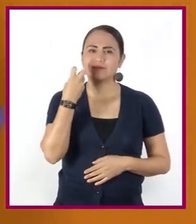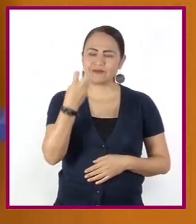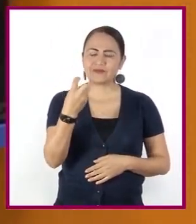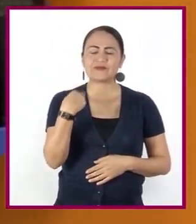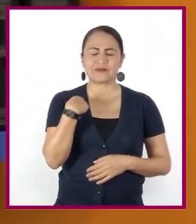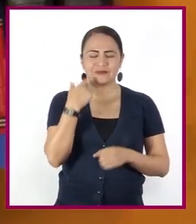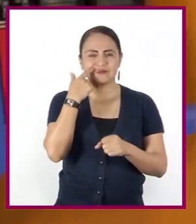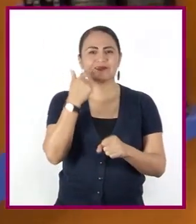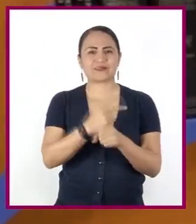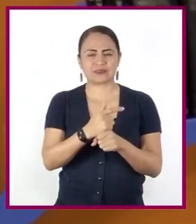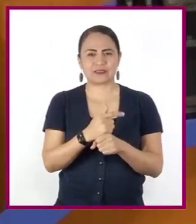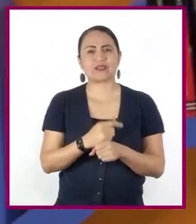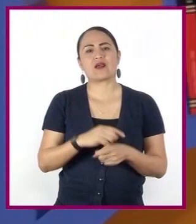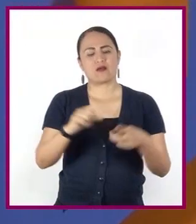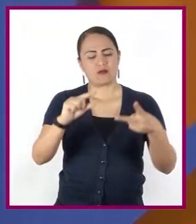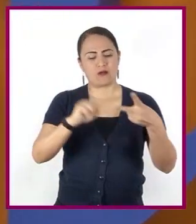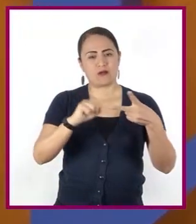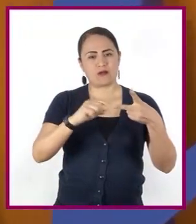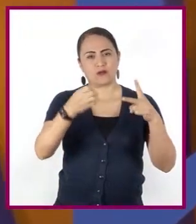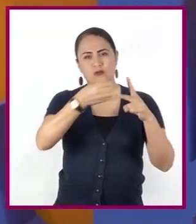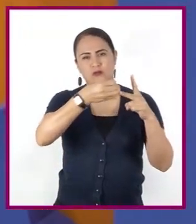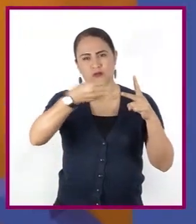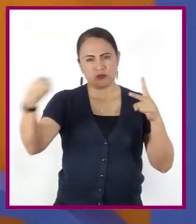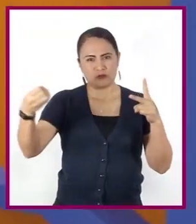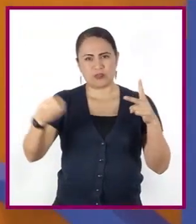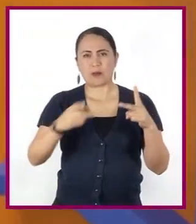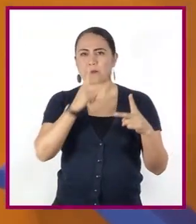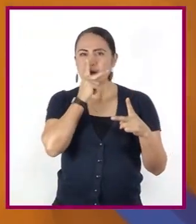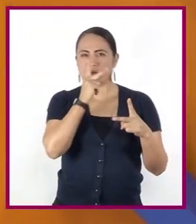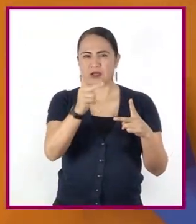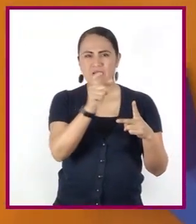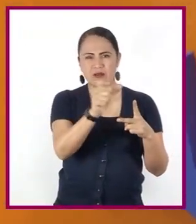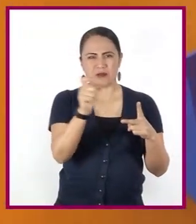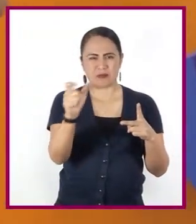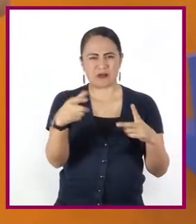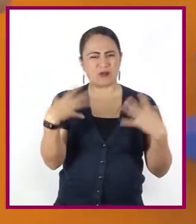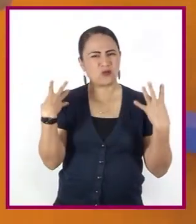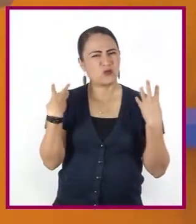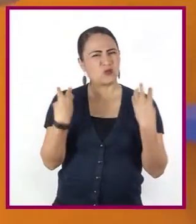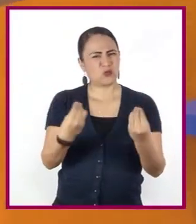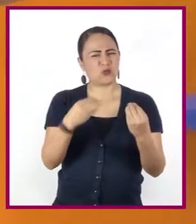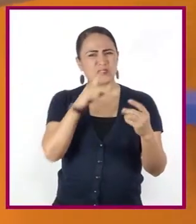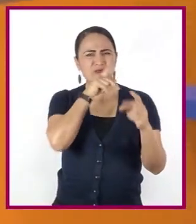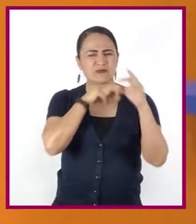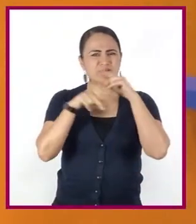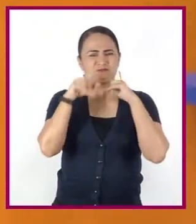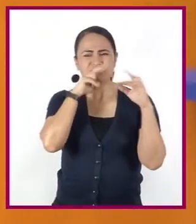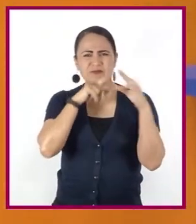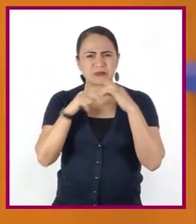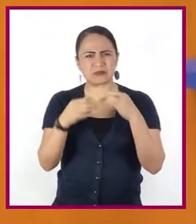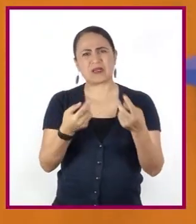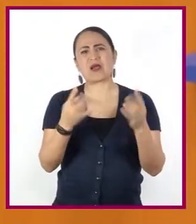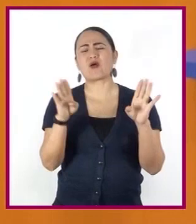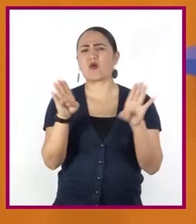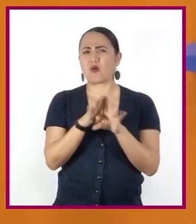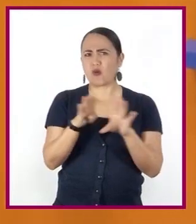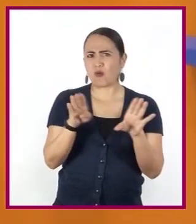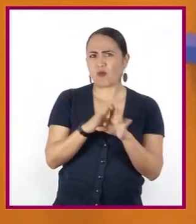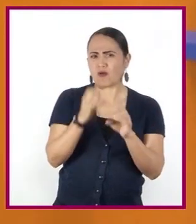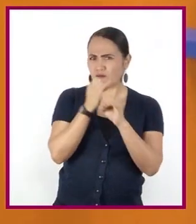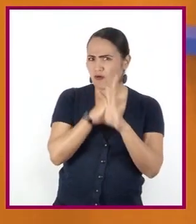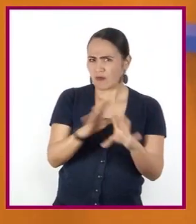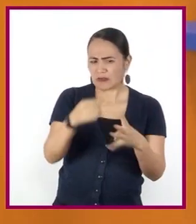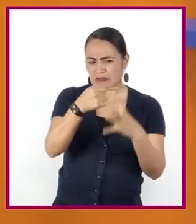veo. En la segunda oración, al eliminar la frase adjetiva bastante abrumadores, ya no se habla de cómo son los